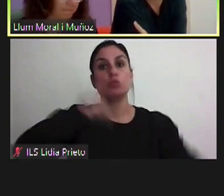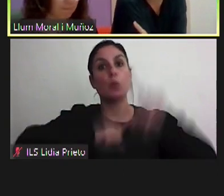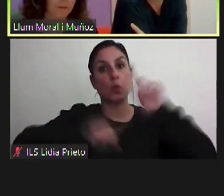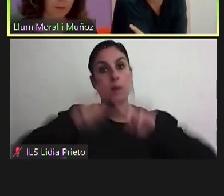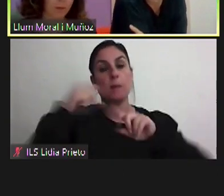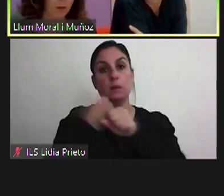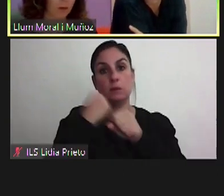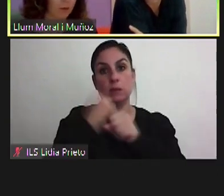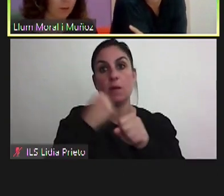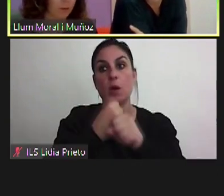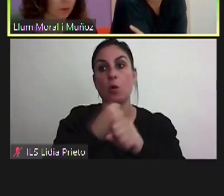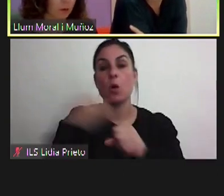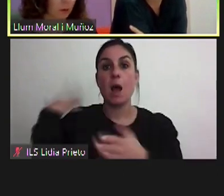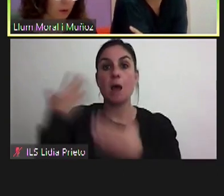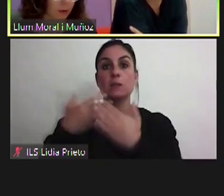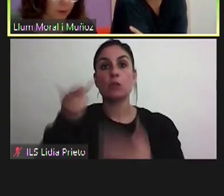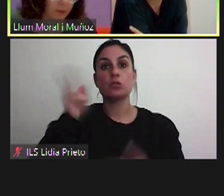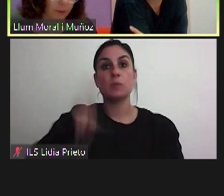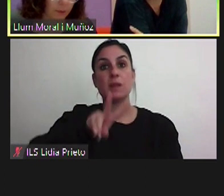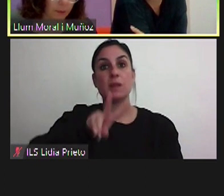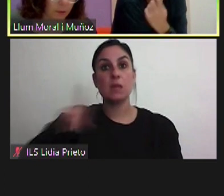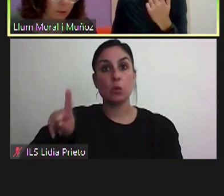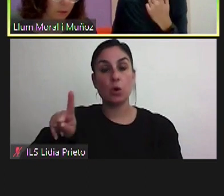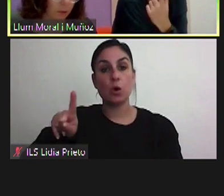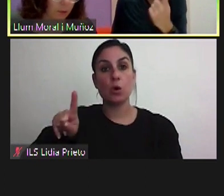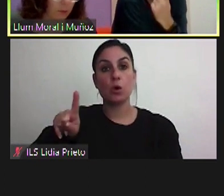datos de 2021, solo el